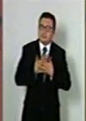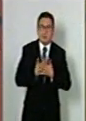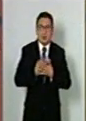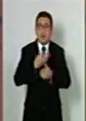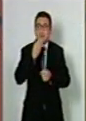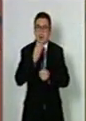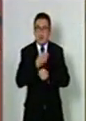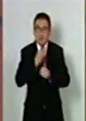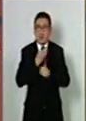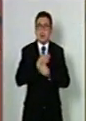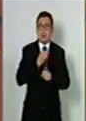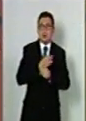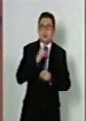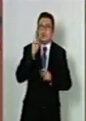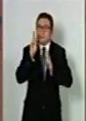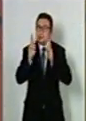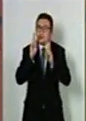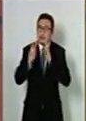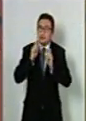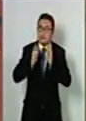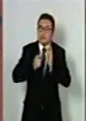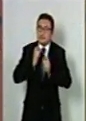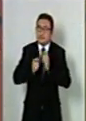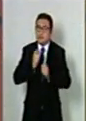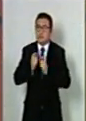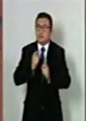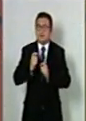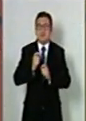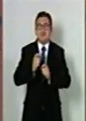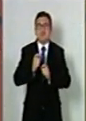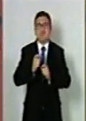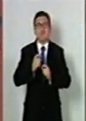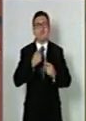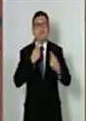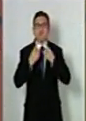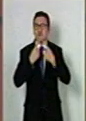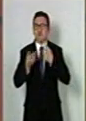viendo es un falso debate.